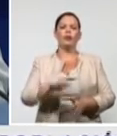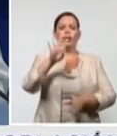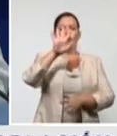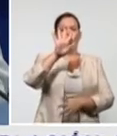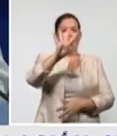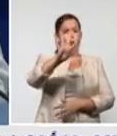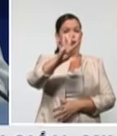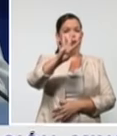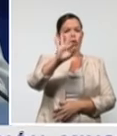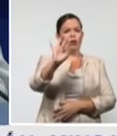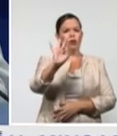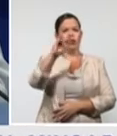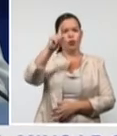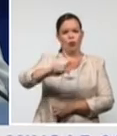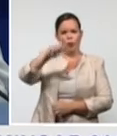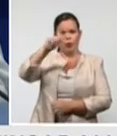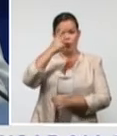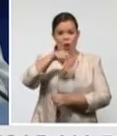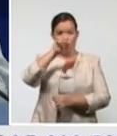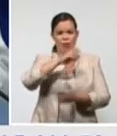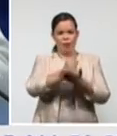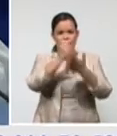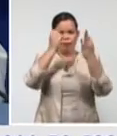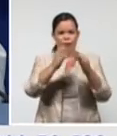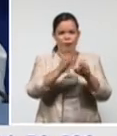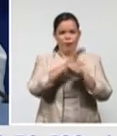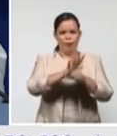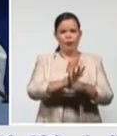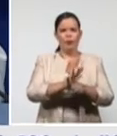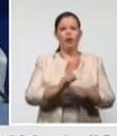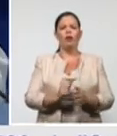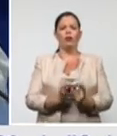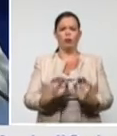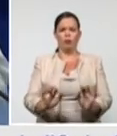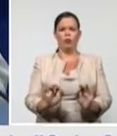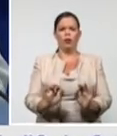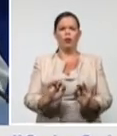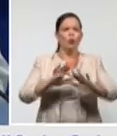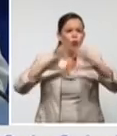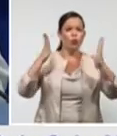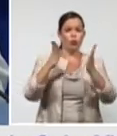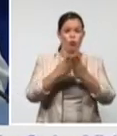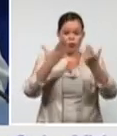personas que se diagnosticaron ayer con la COVID-19, todos son cubanos,